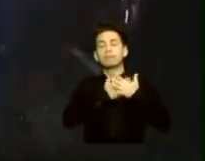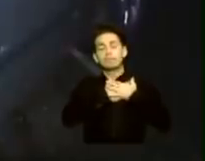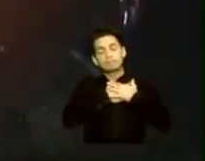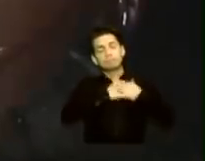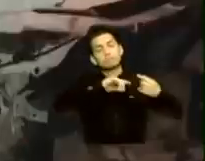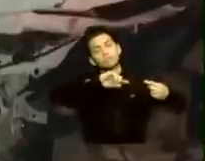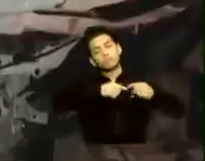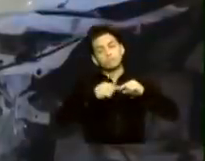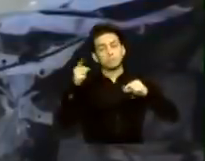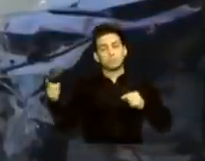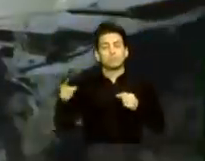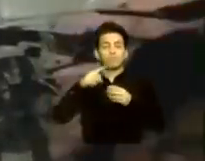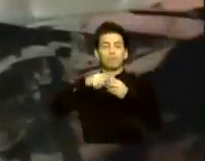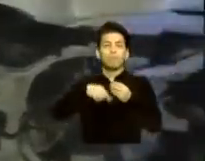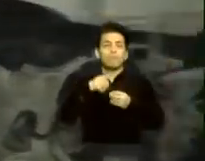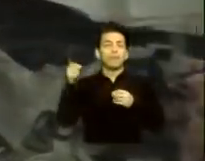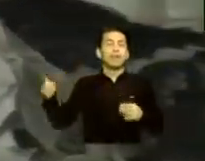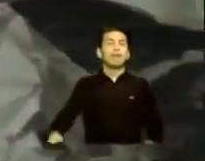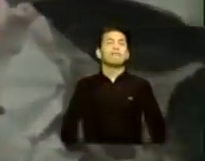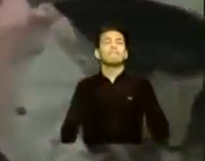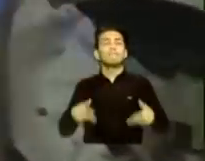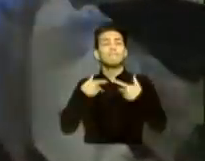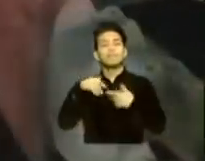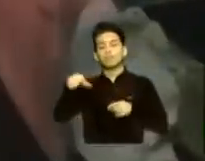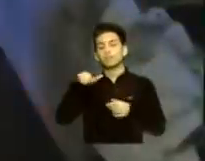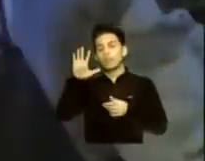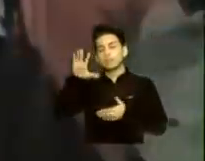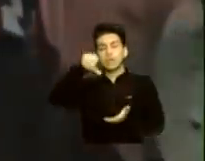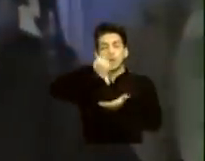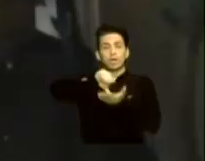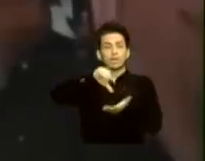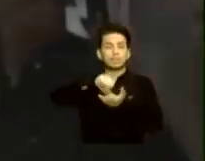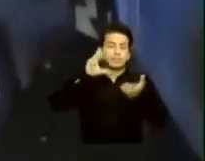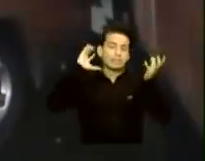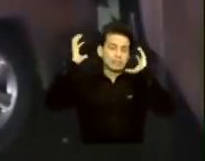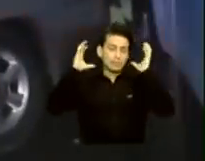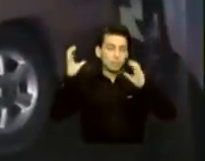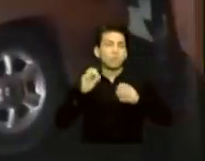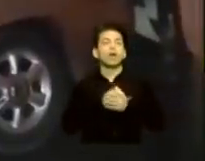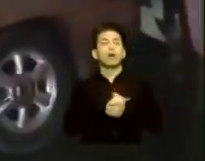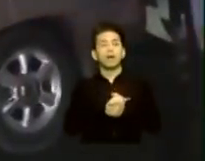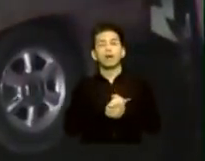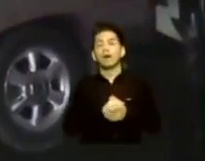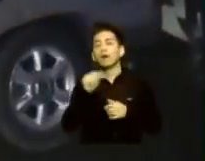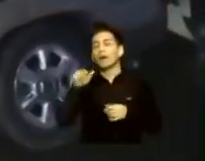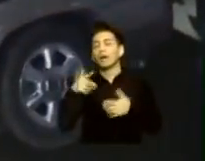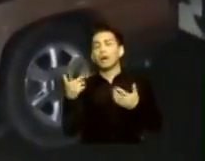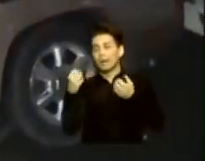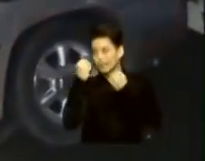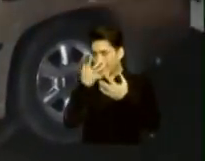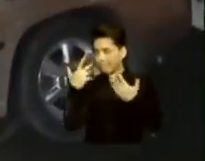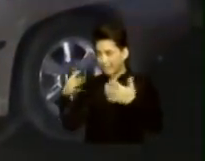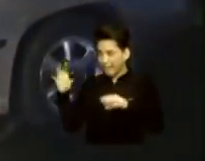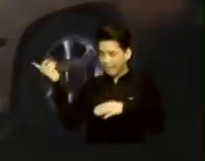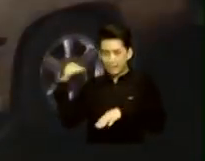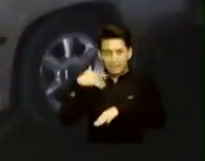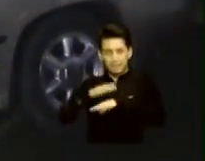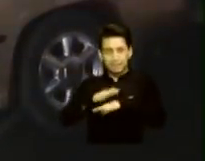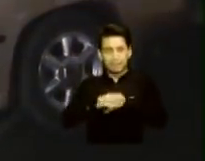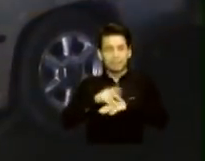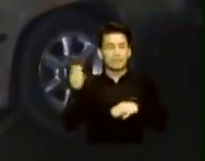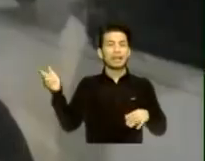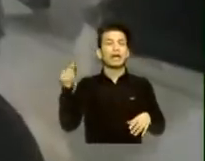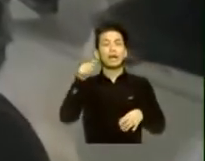el barrio El Zapotillo de la zona 5, en la cabecera departamental de Chiquimula. El hecho, como ya se pudo ver, fue en el límite